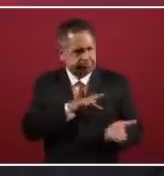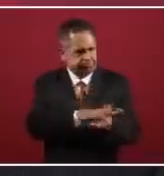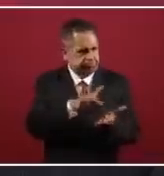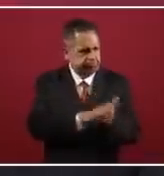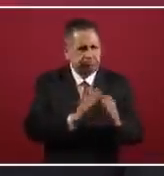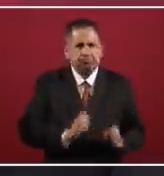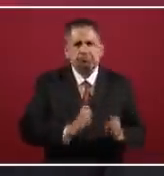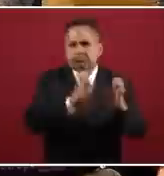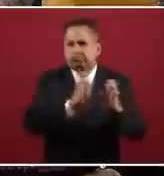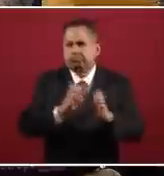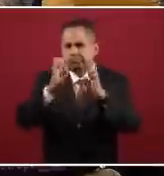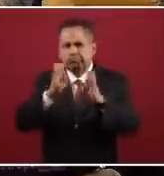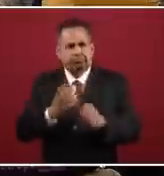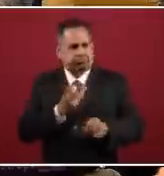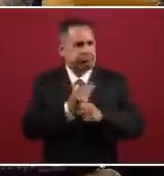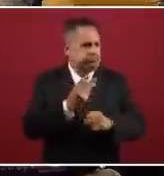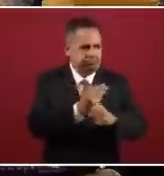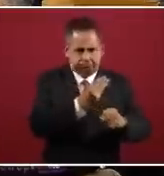unidades habitacionales.